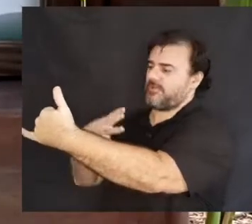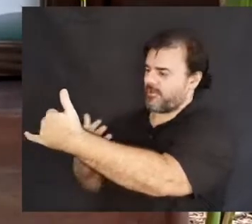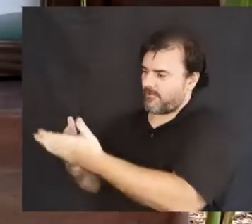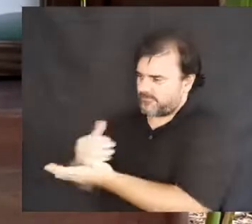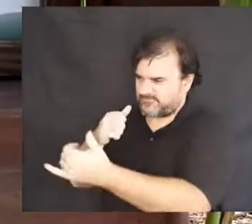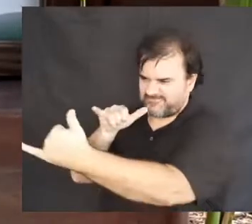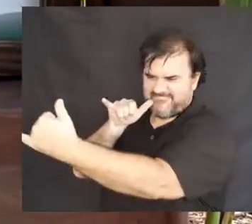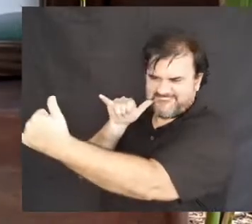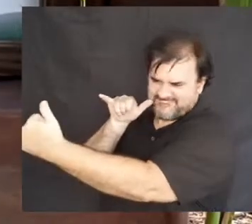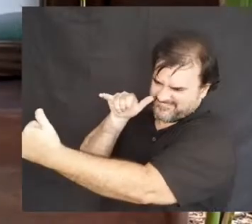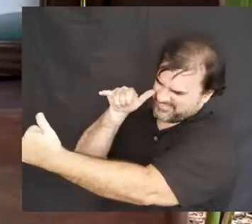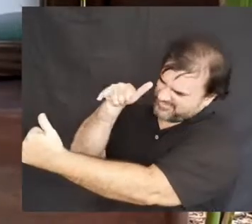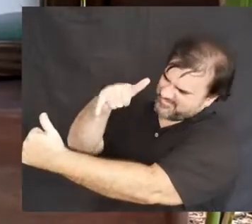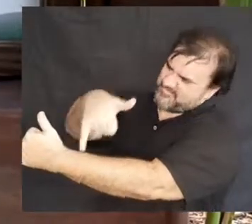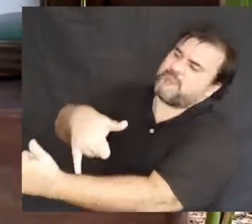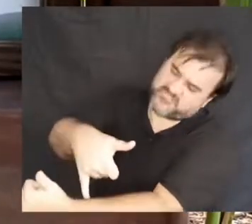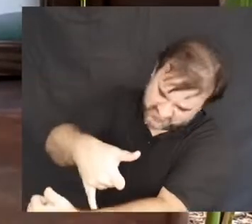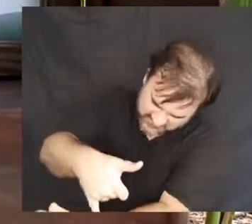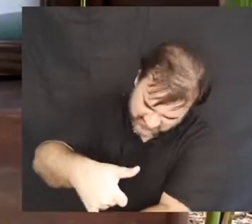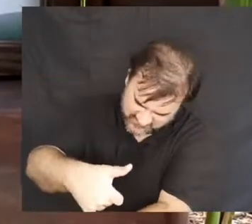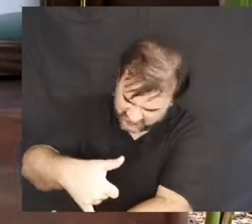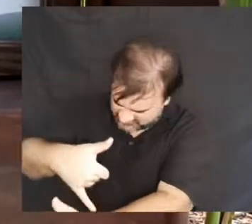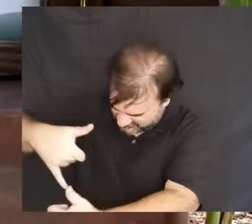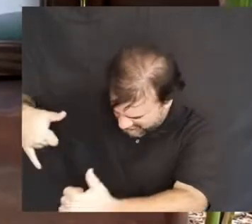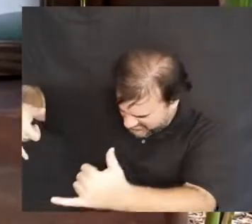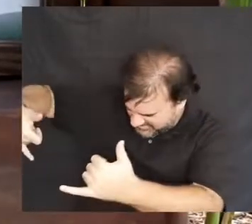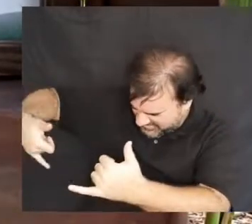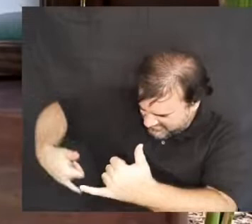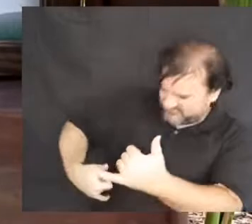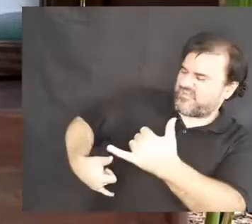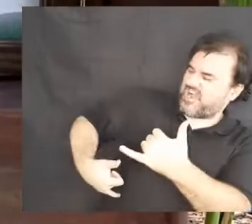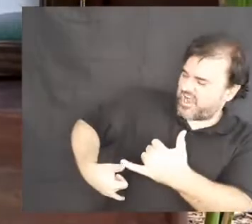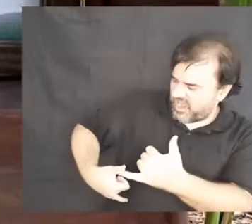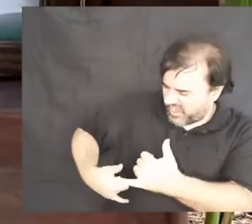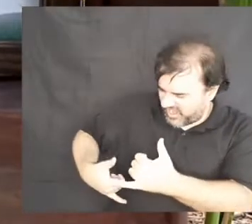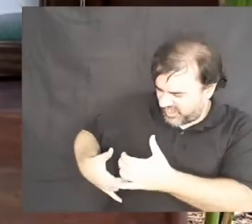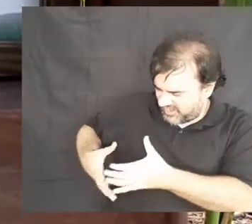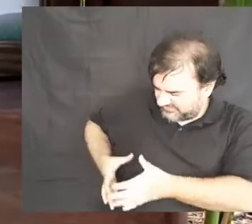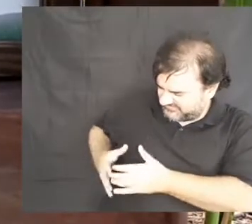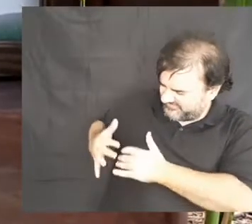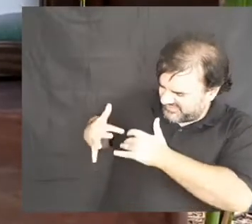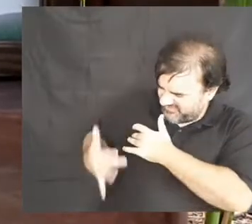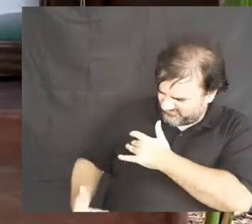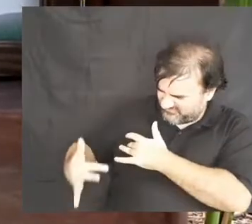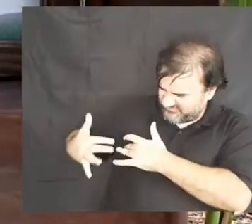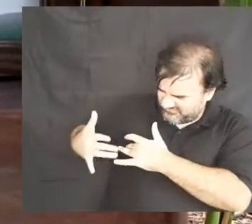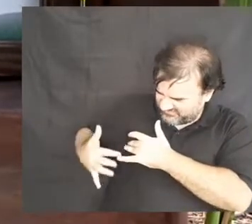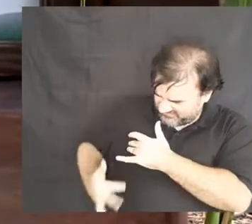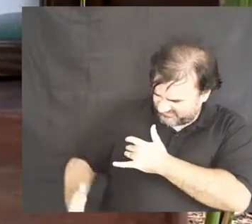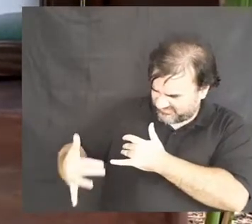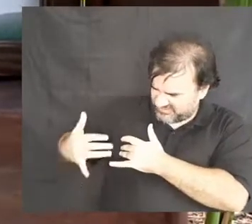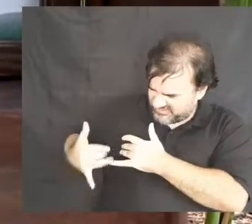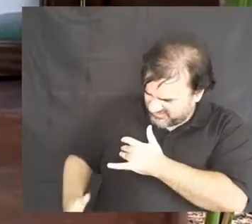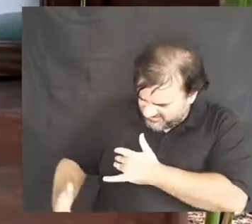del desbalance del contrario, volvió rápido y le asestó una cornada certera,